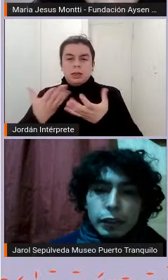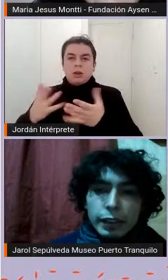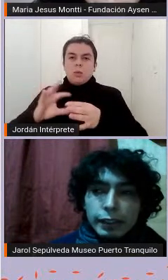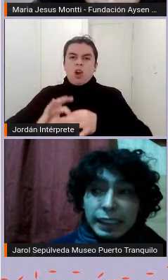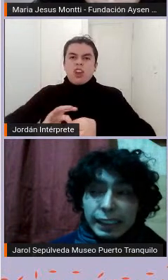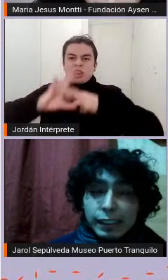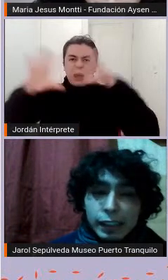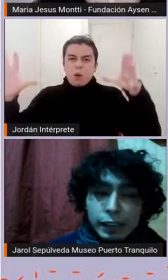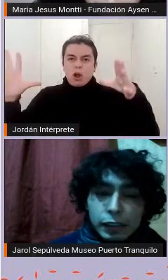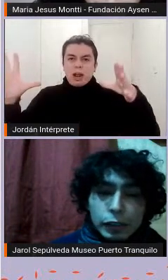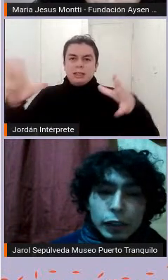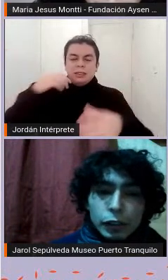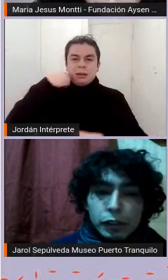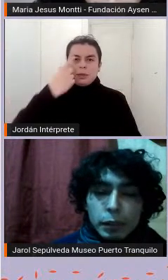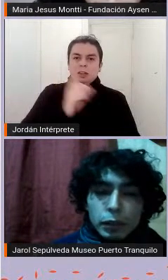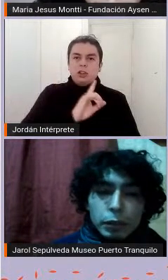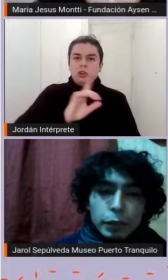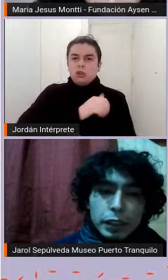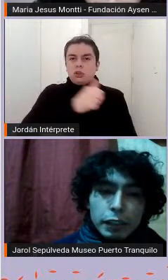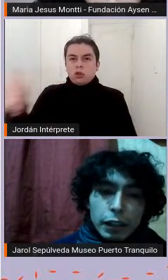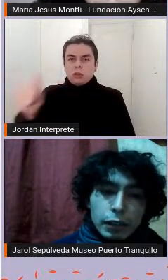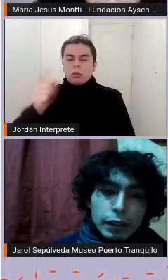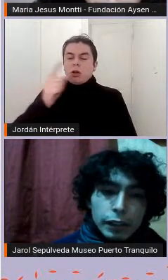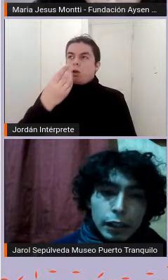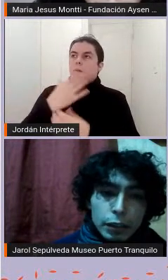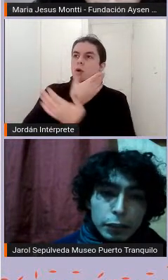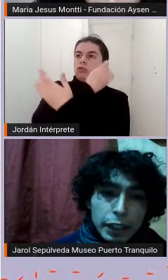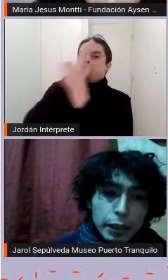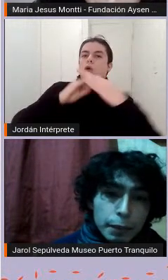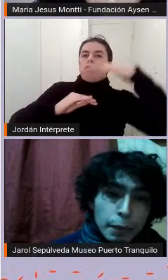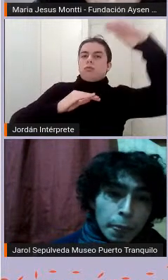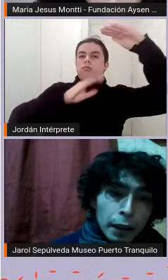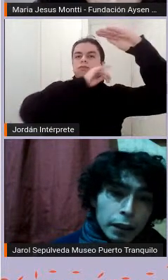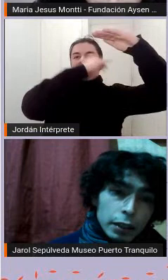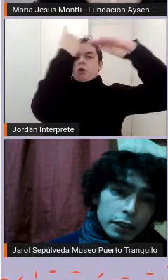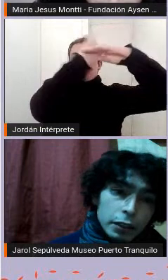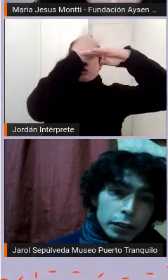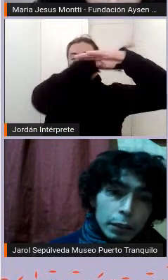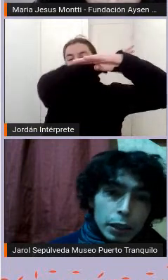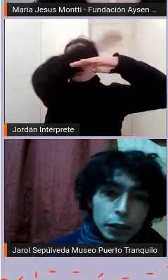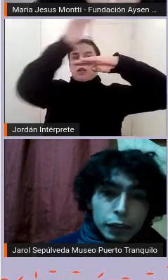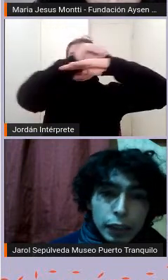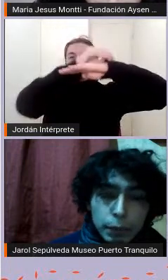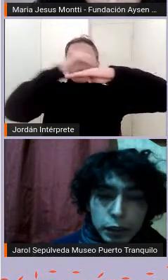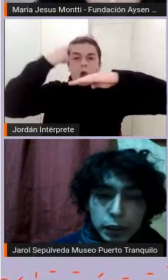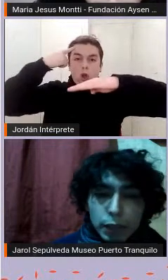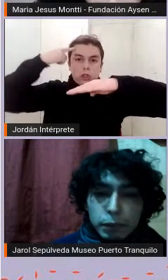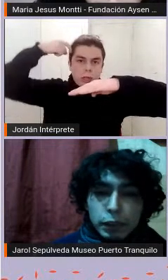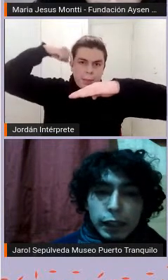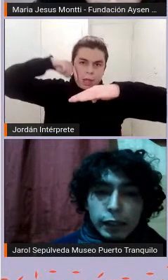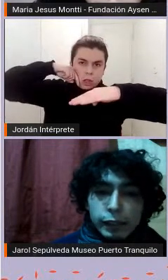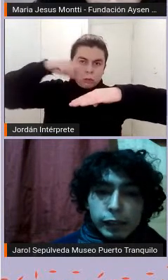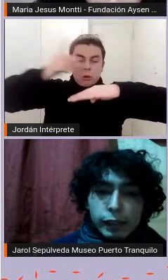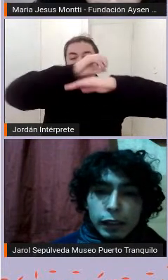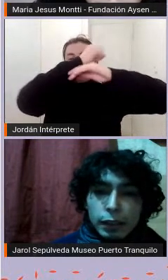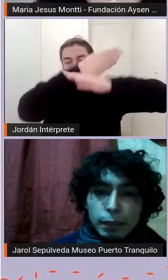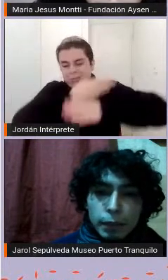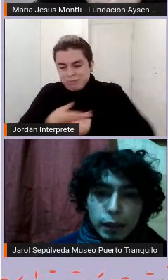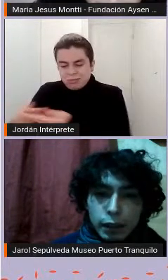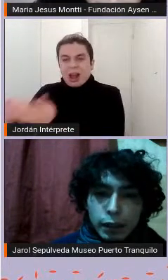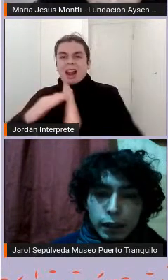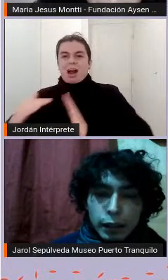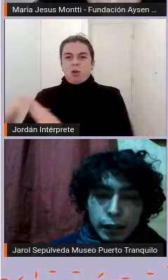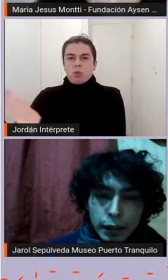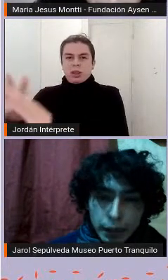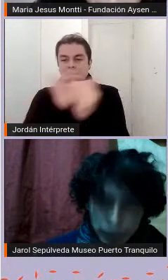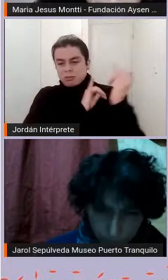o deselitizar, ¿cierto?, el conocimiento y poder llevarlo hacia las comunidades. Y, ¿cierto?, también conocer las políticas públicas es esencial